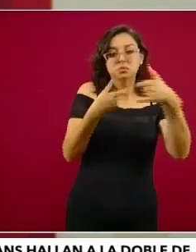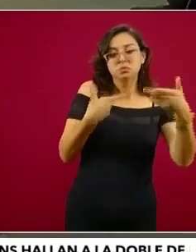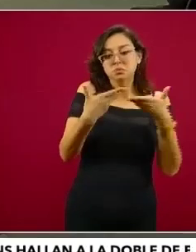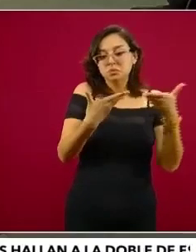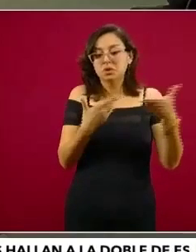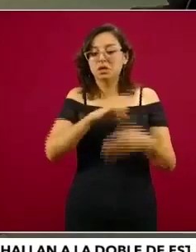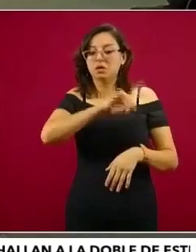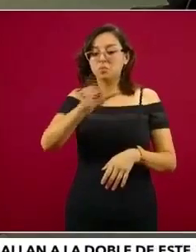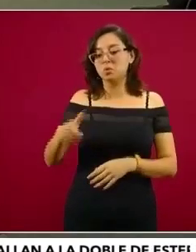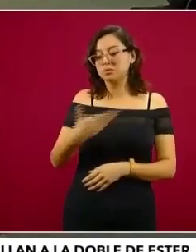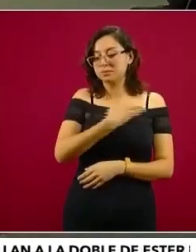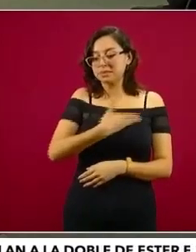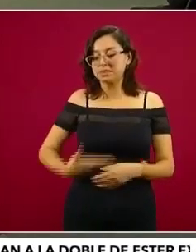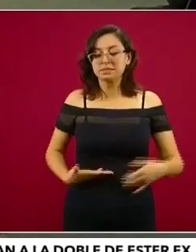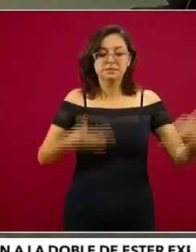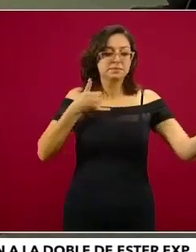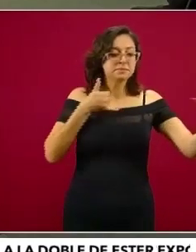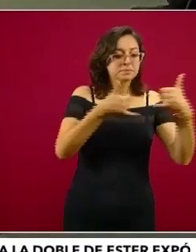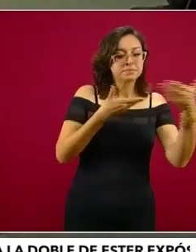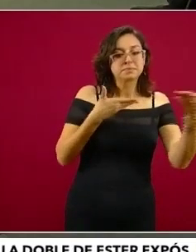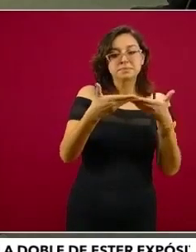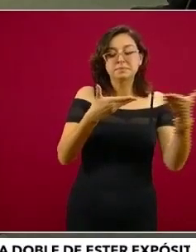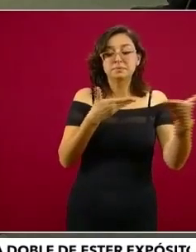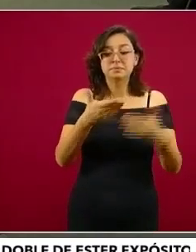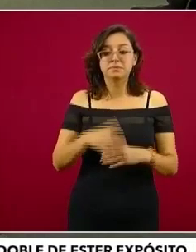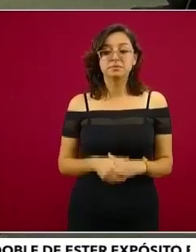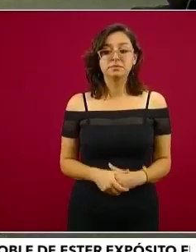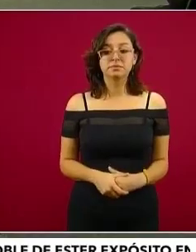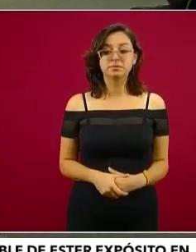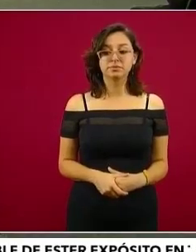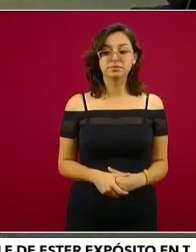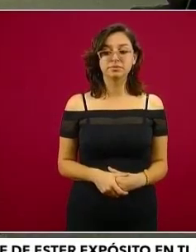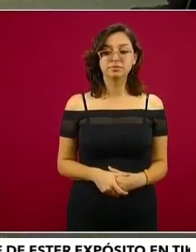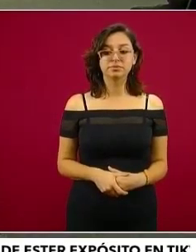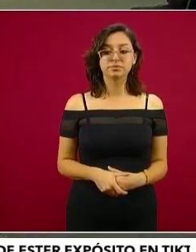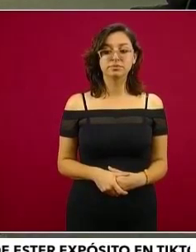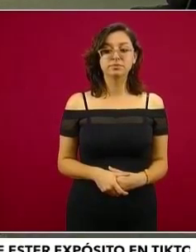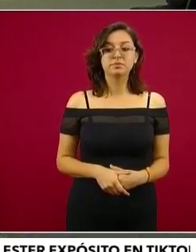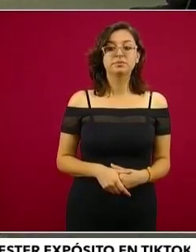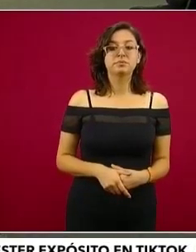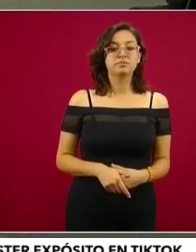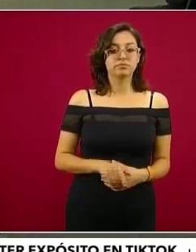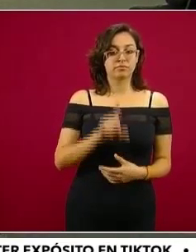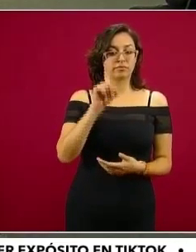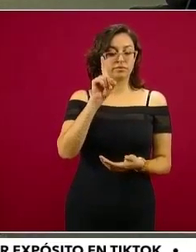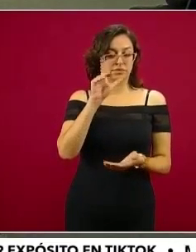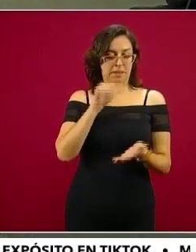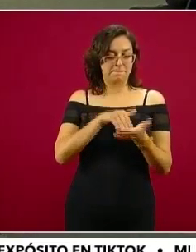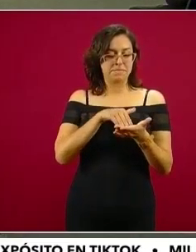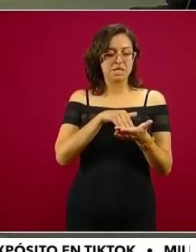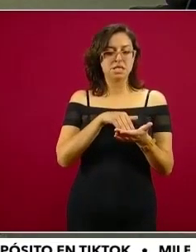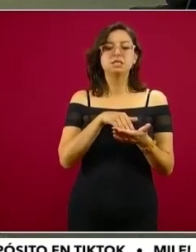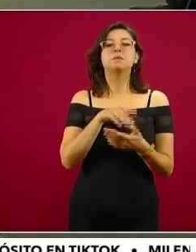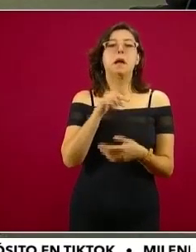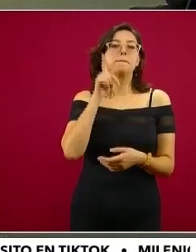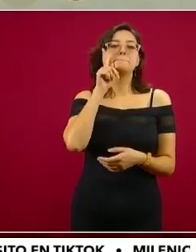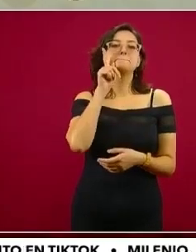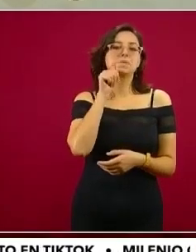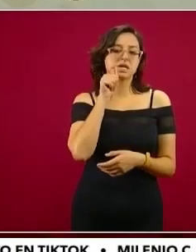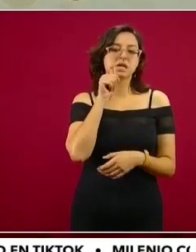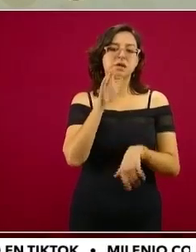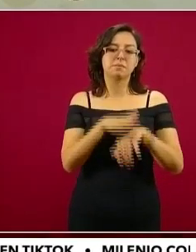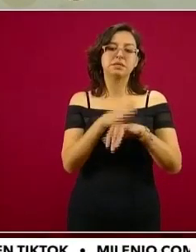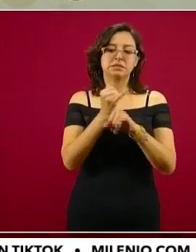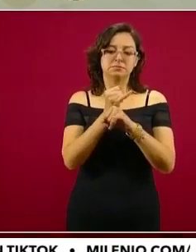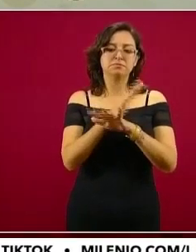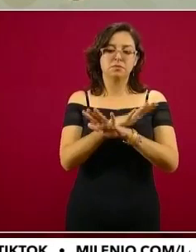presidentes de nuestro país y de Estados Unidos. ¿Manda usted? Se contempló 1,000, igual mañana les comento yo el dato o